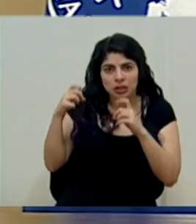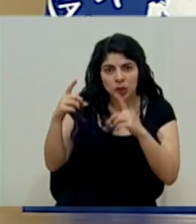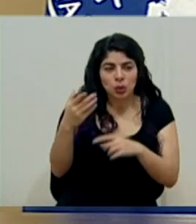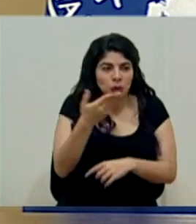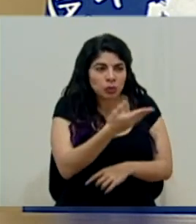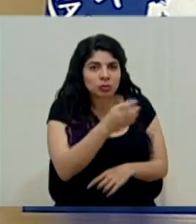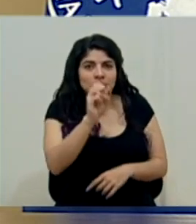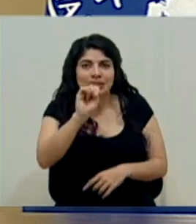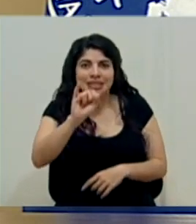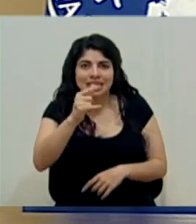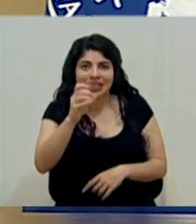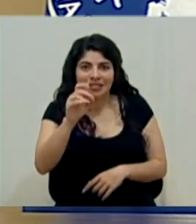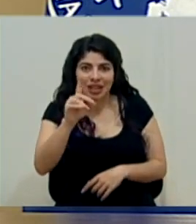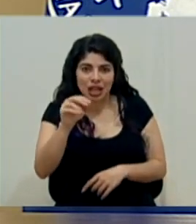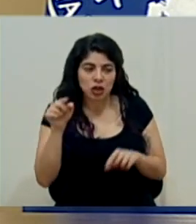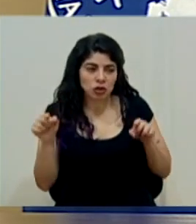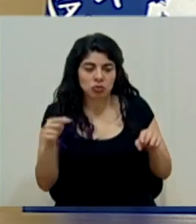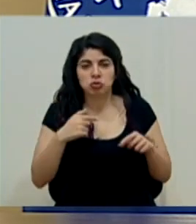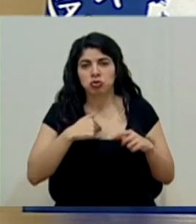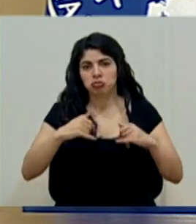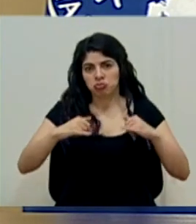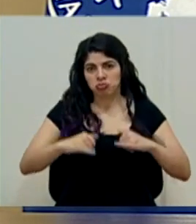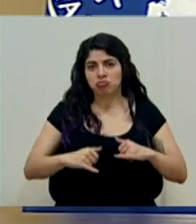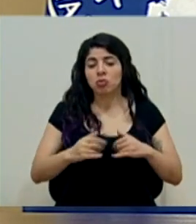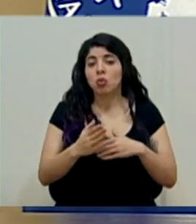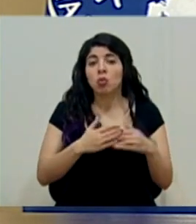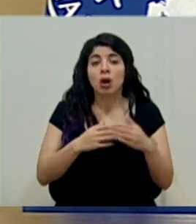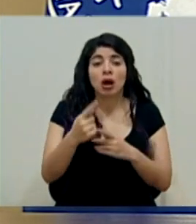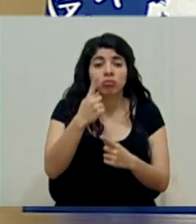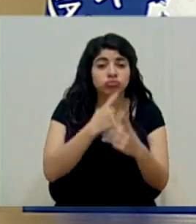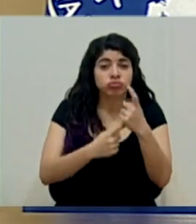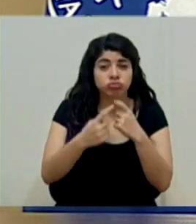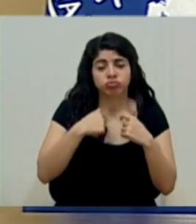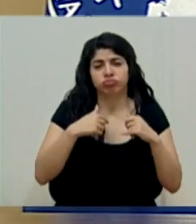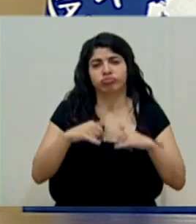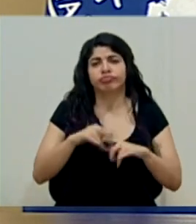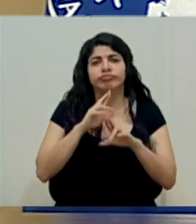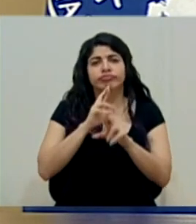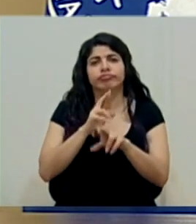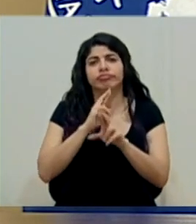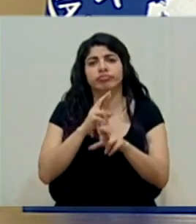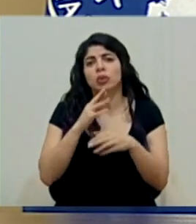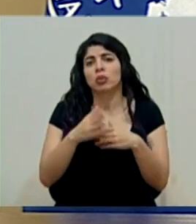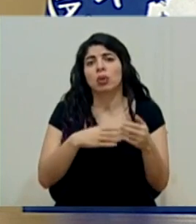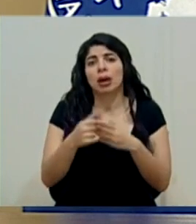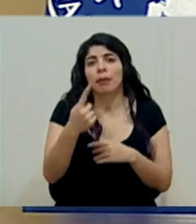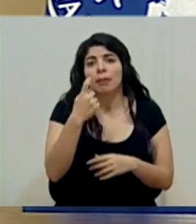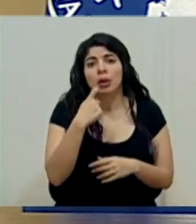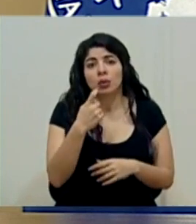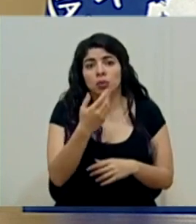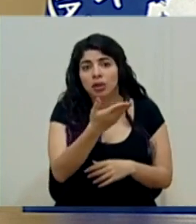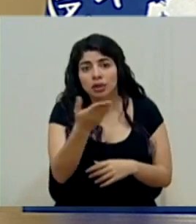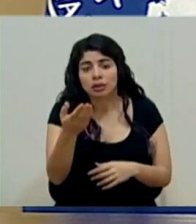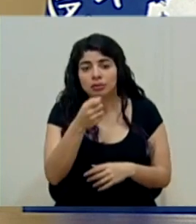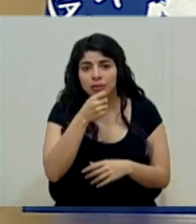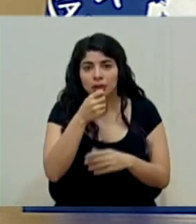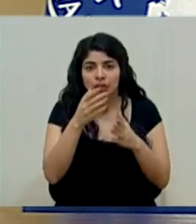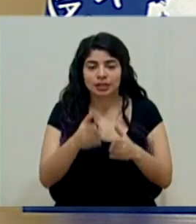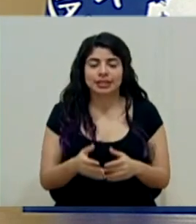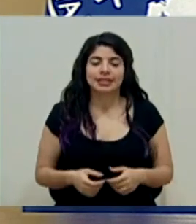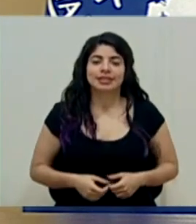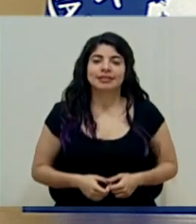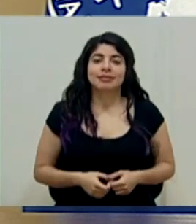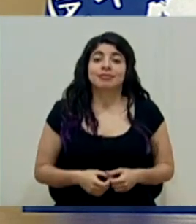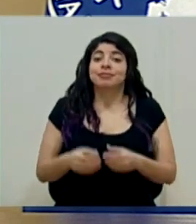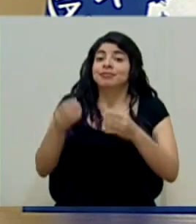Sigifredo, y yo permaneceré también para responder todas las preguntas que así lo tengan a bien los estimados colegas de la